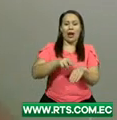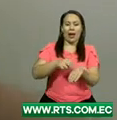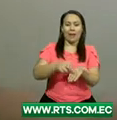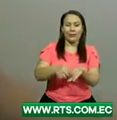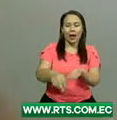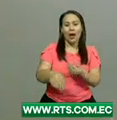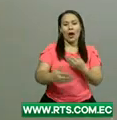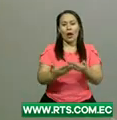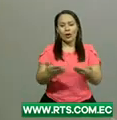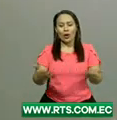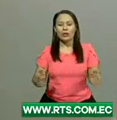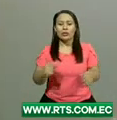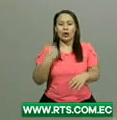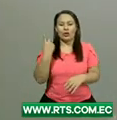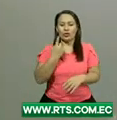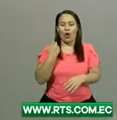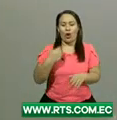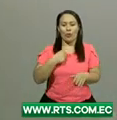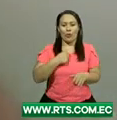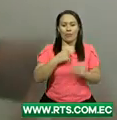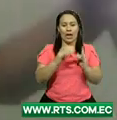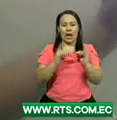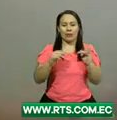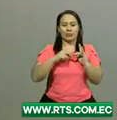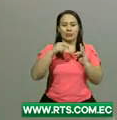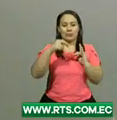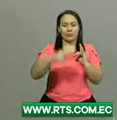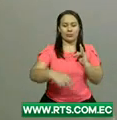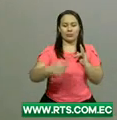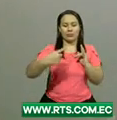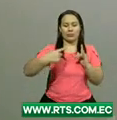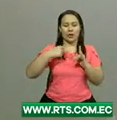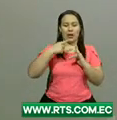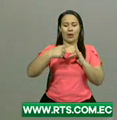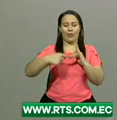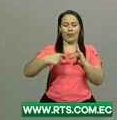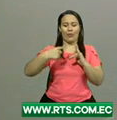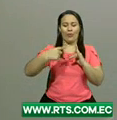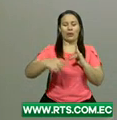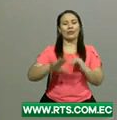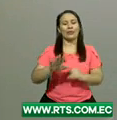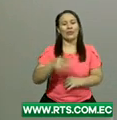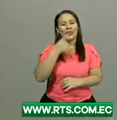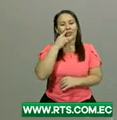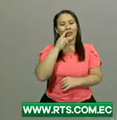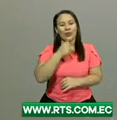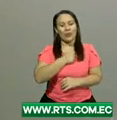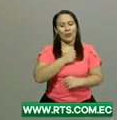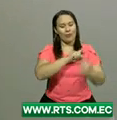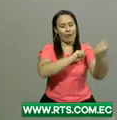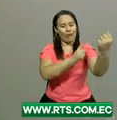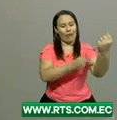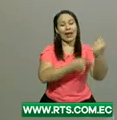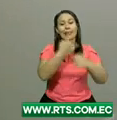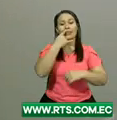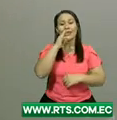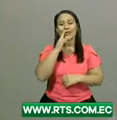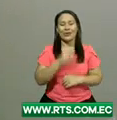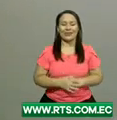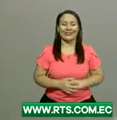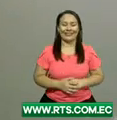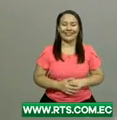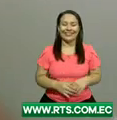hacer cosas que hace bajar el ama empiezan a voltearse girarse en la cámara son son niños procesos que hacemos niños traviesos